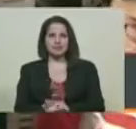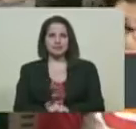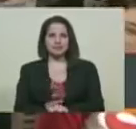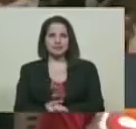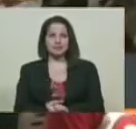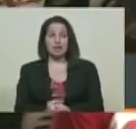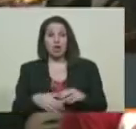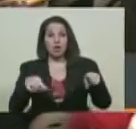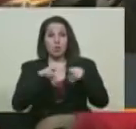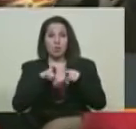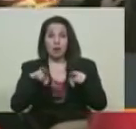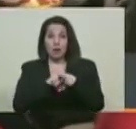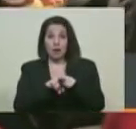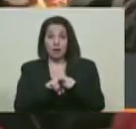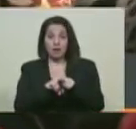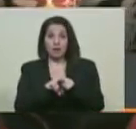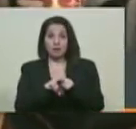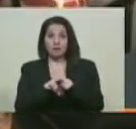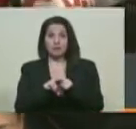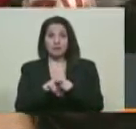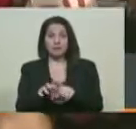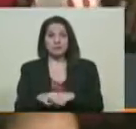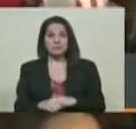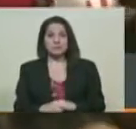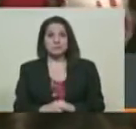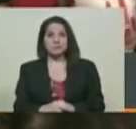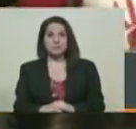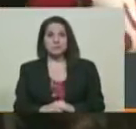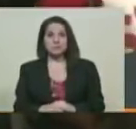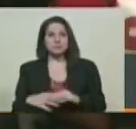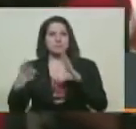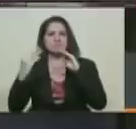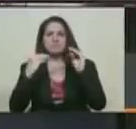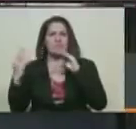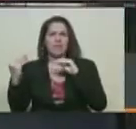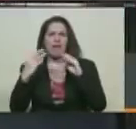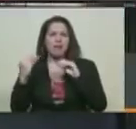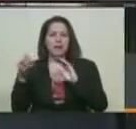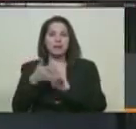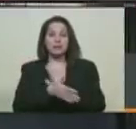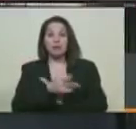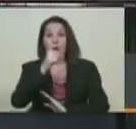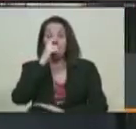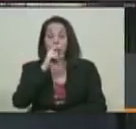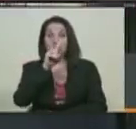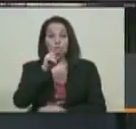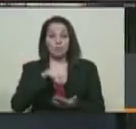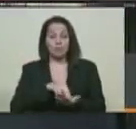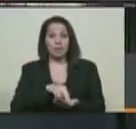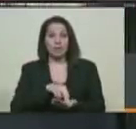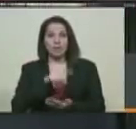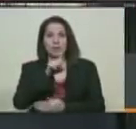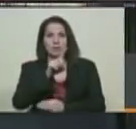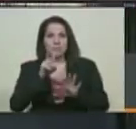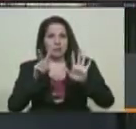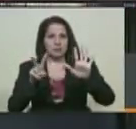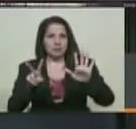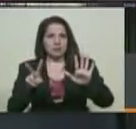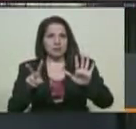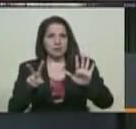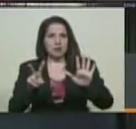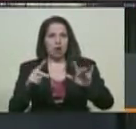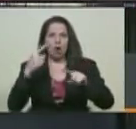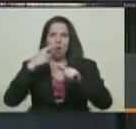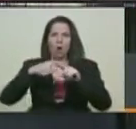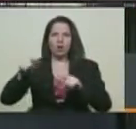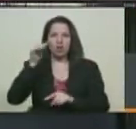Bueno, igualmente, estábamos hablando del año 2017, ¿verdad? Ahí tenemos otro